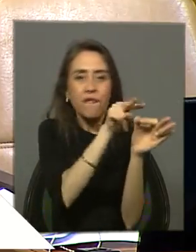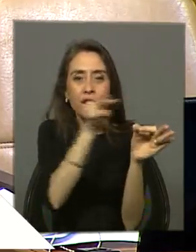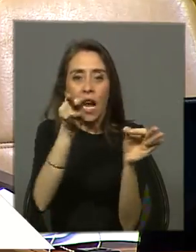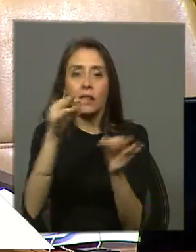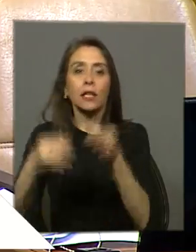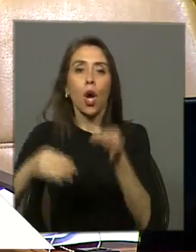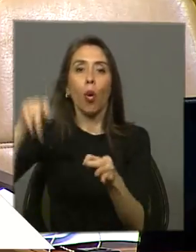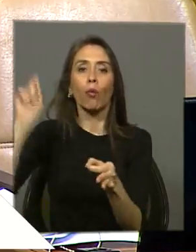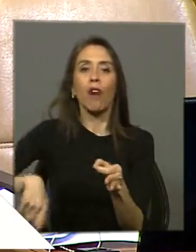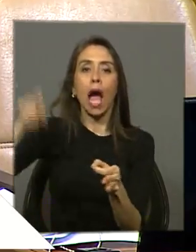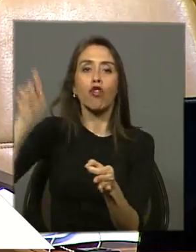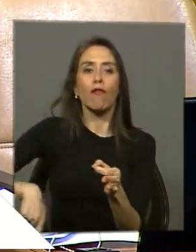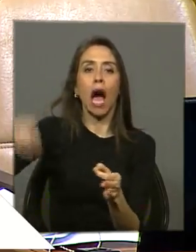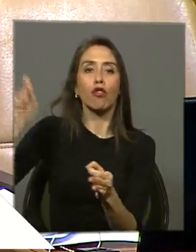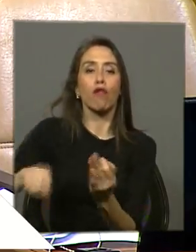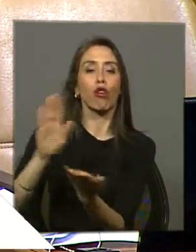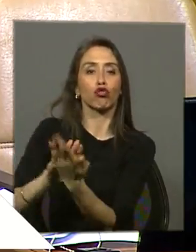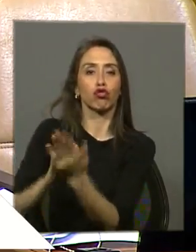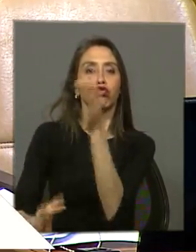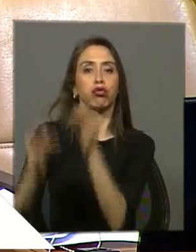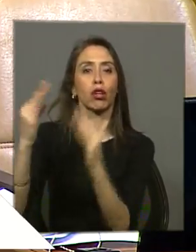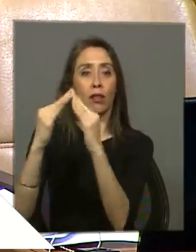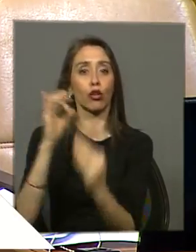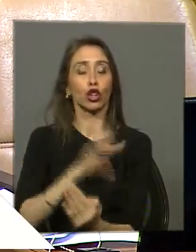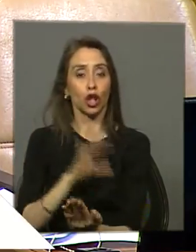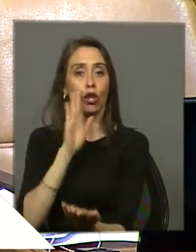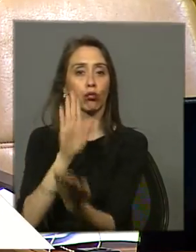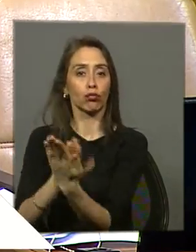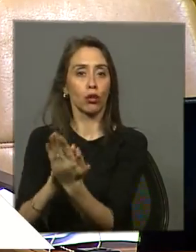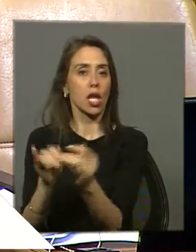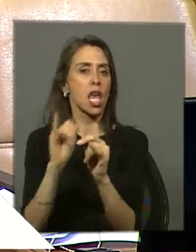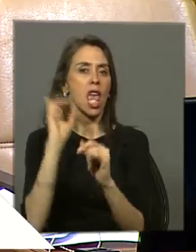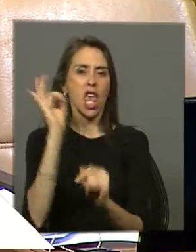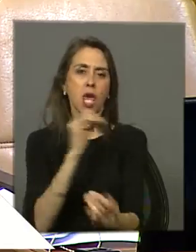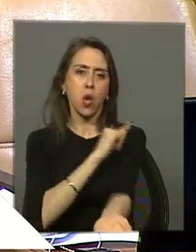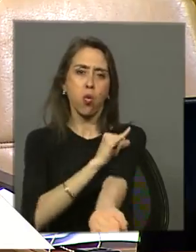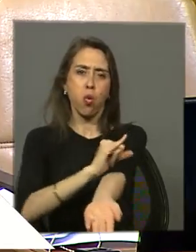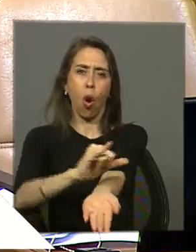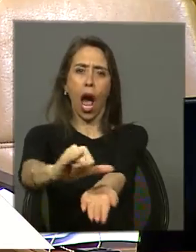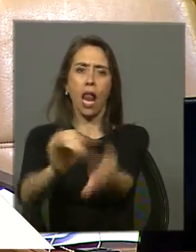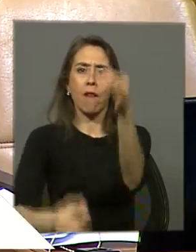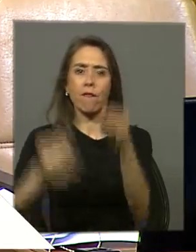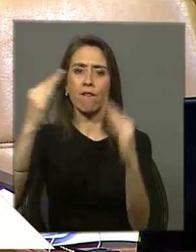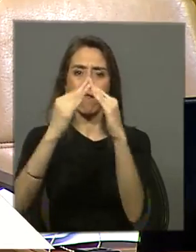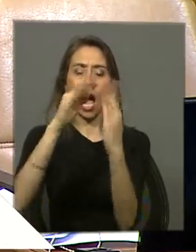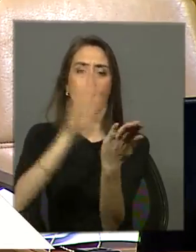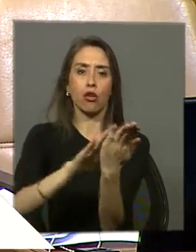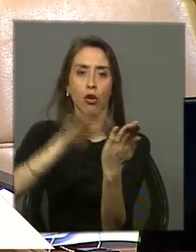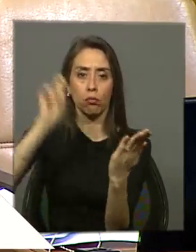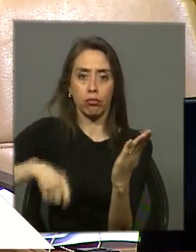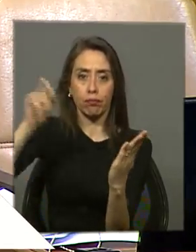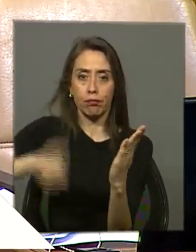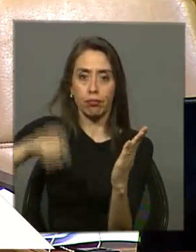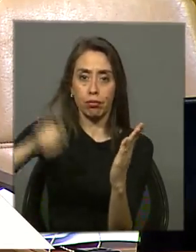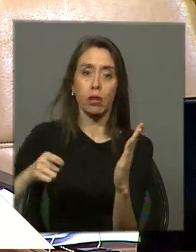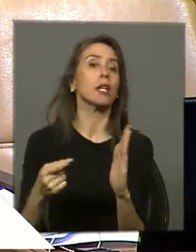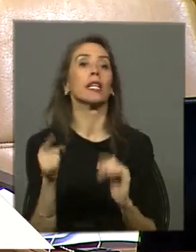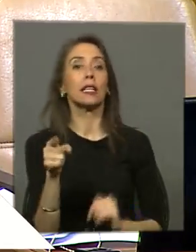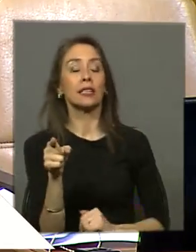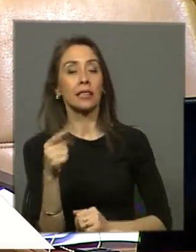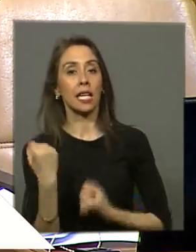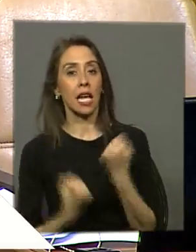jurisprudencia en nuestros propios tribunales han señalado de manera uniforme y reiterada infringir el deber de